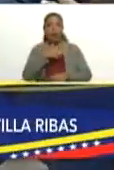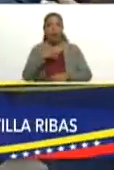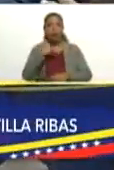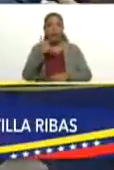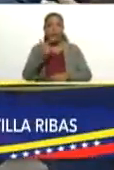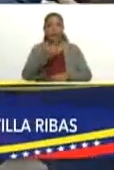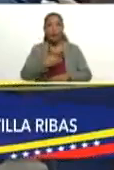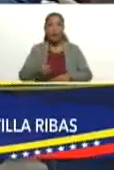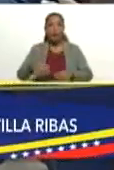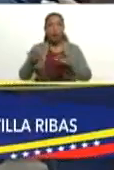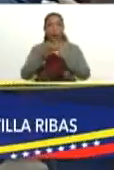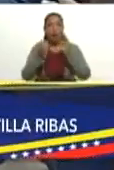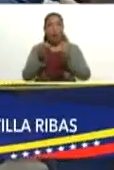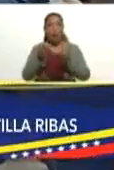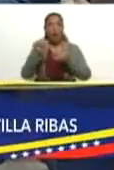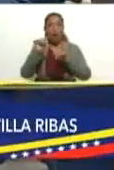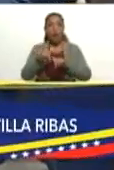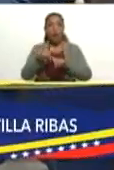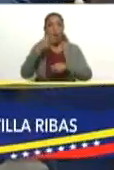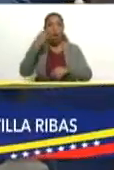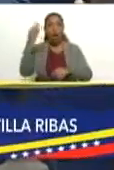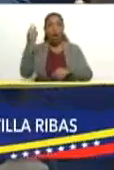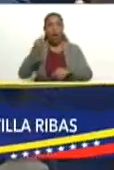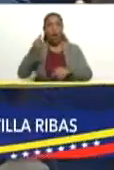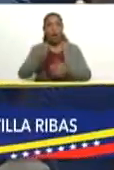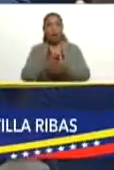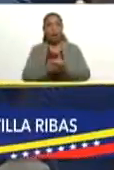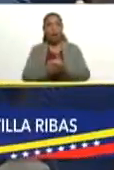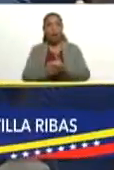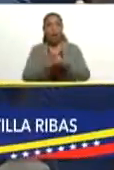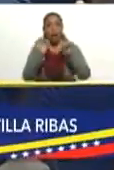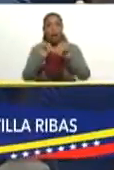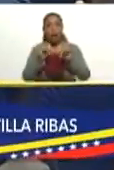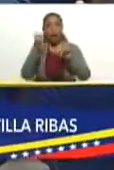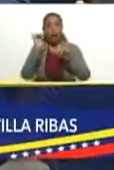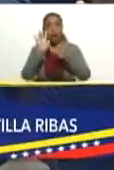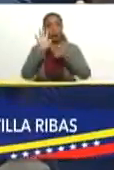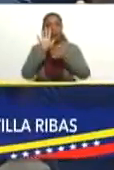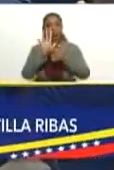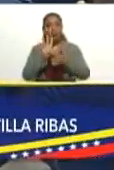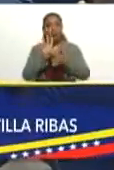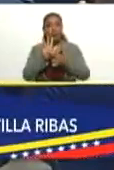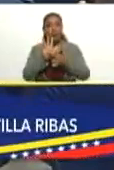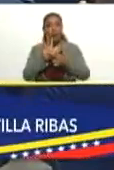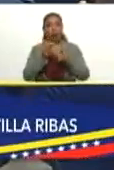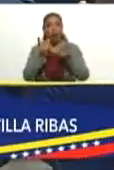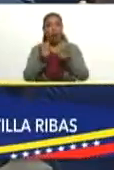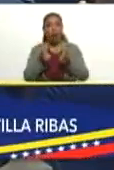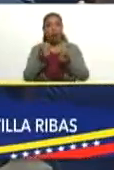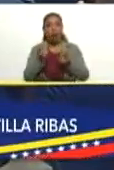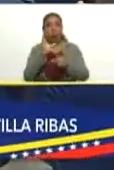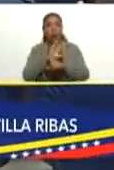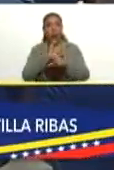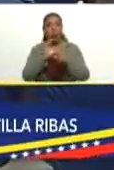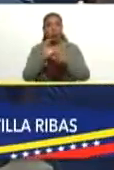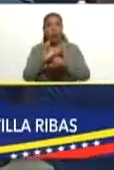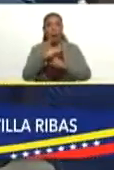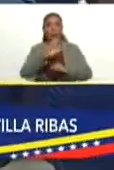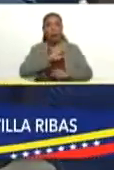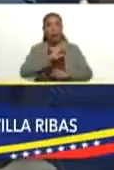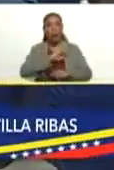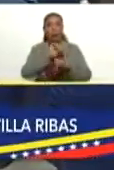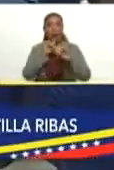regalo. Aquí están los originales. Aquí está un activo cultural, un patrimonio